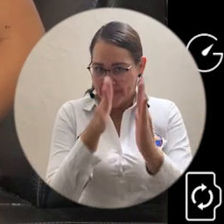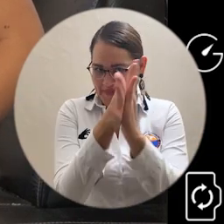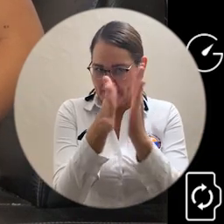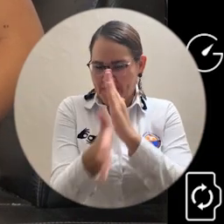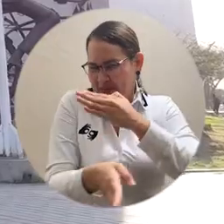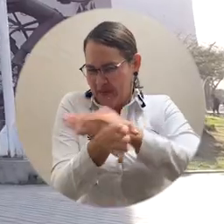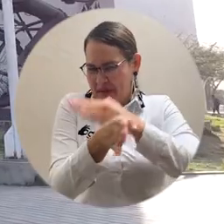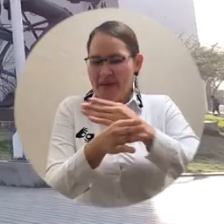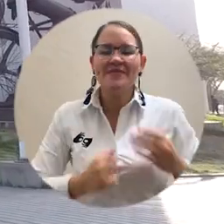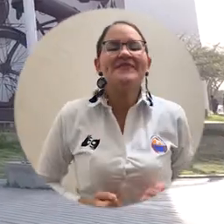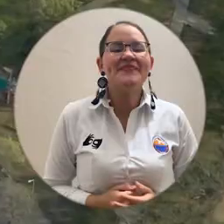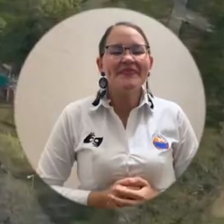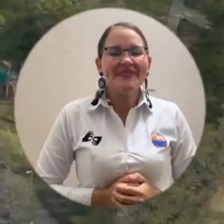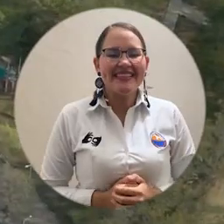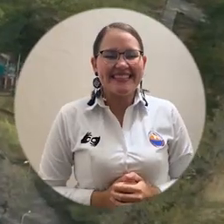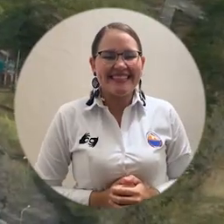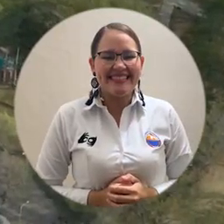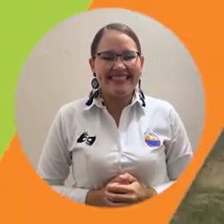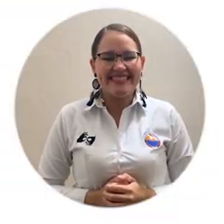campus.